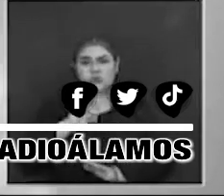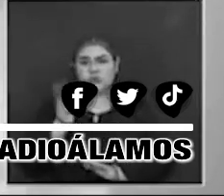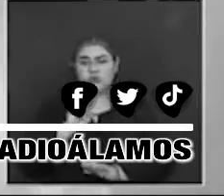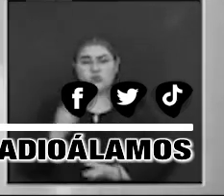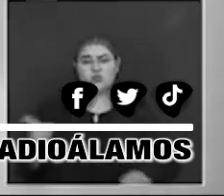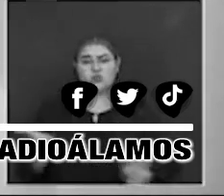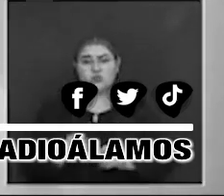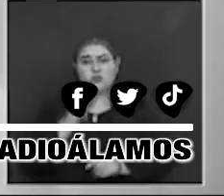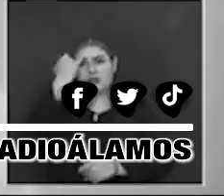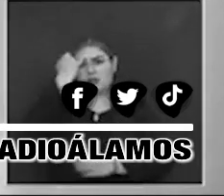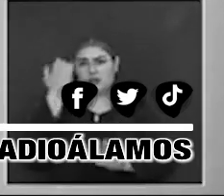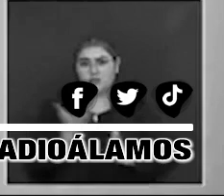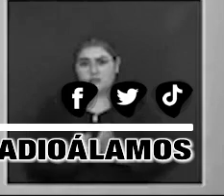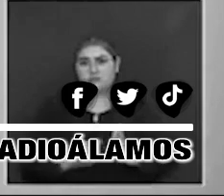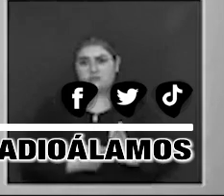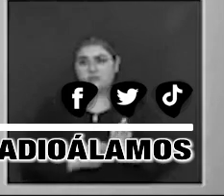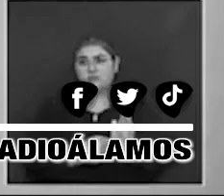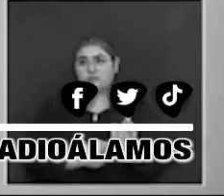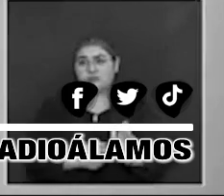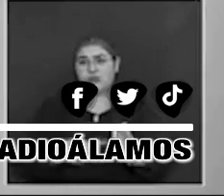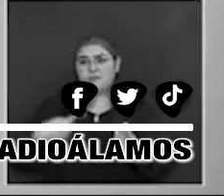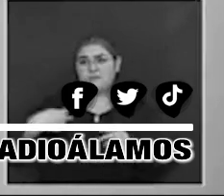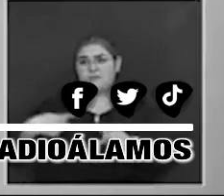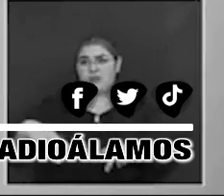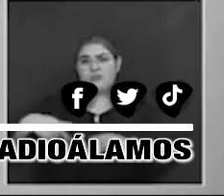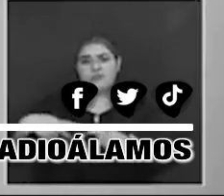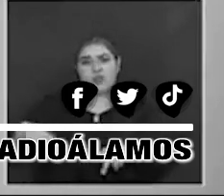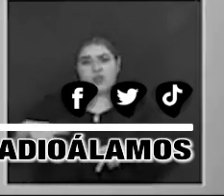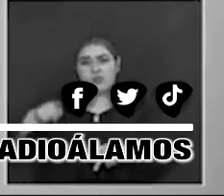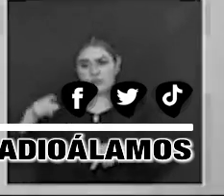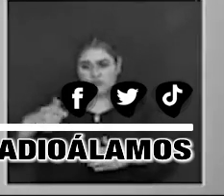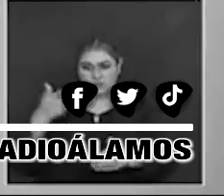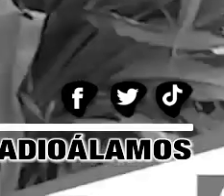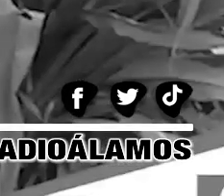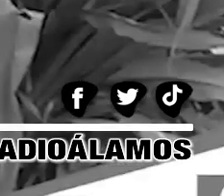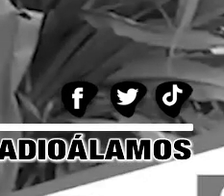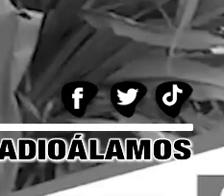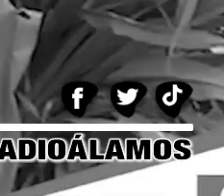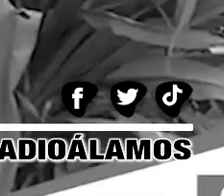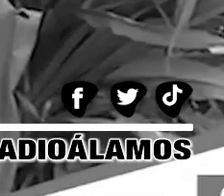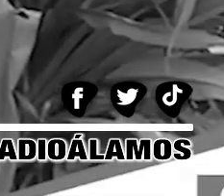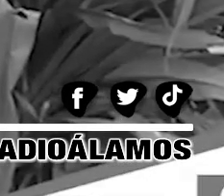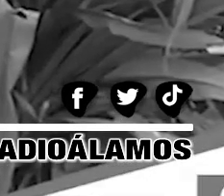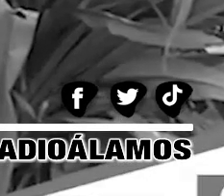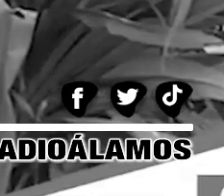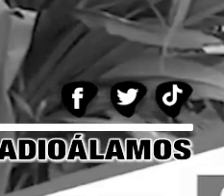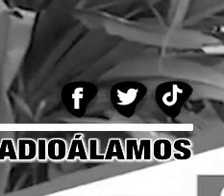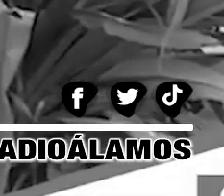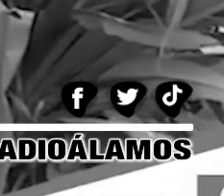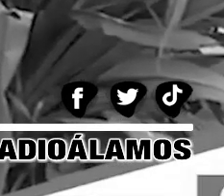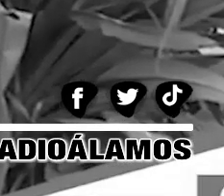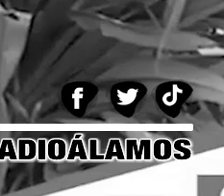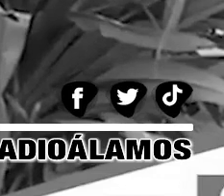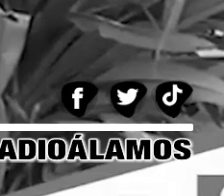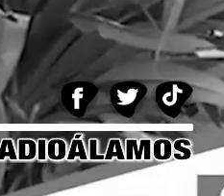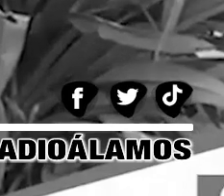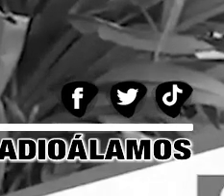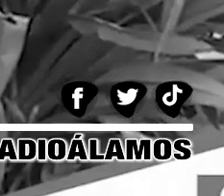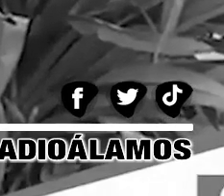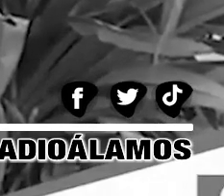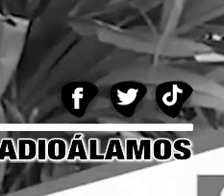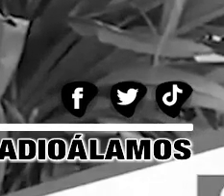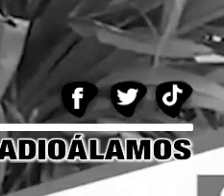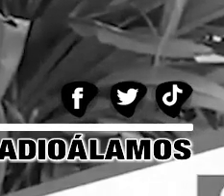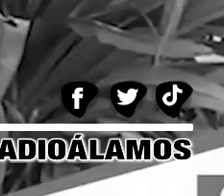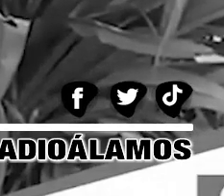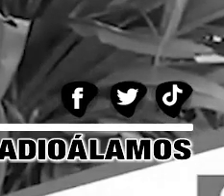entendiera la línea de que nadie puede manchar la sacrosanta imagen de Morena. Quizá por eso ella no solo se hacía a salvo,